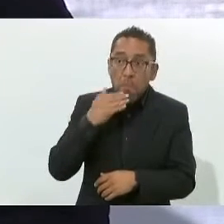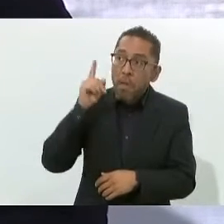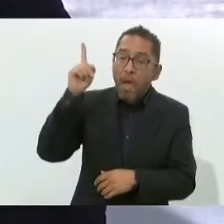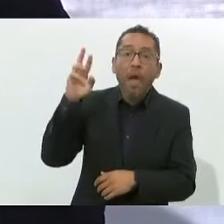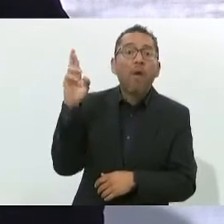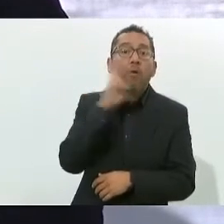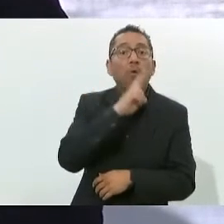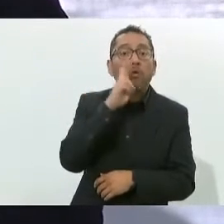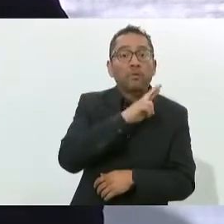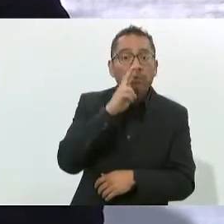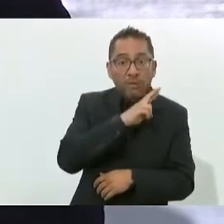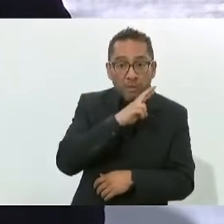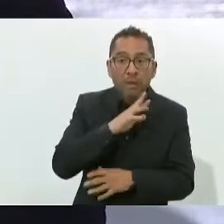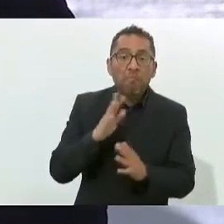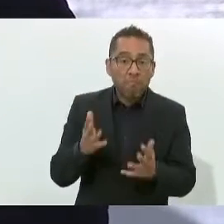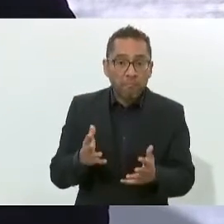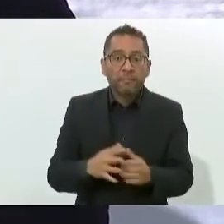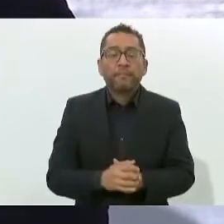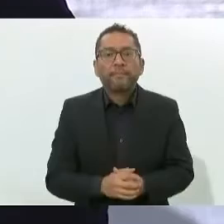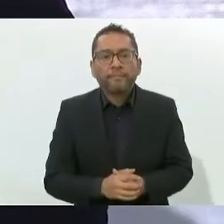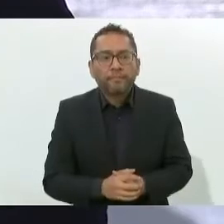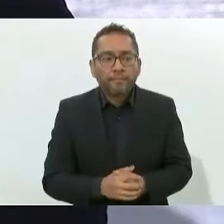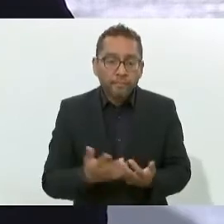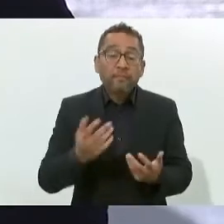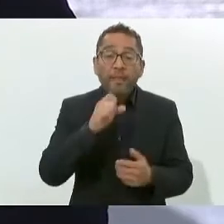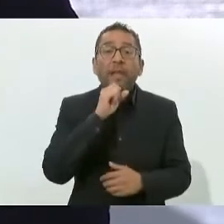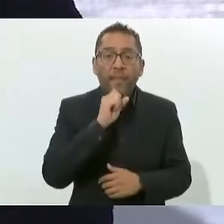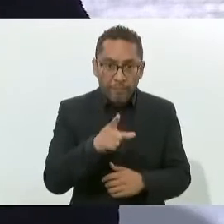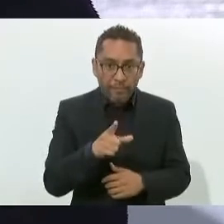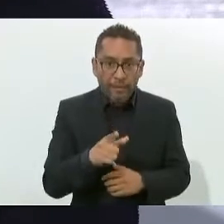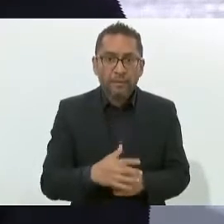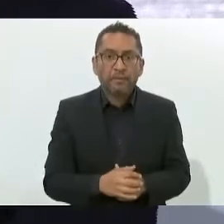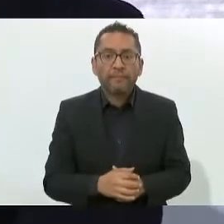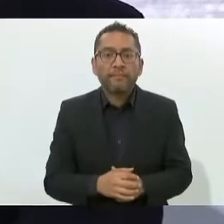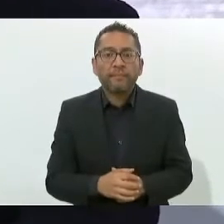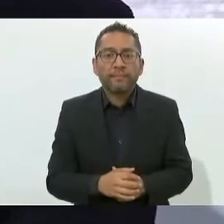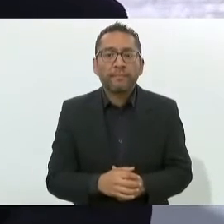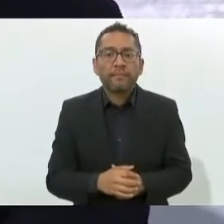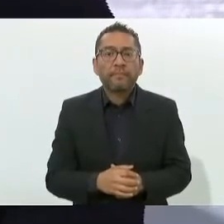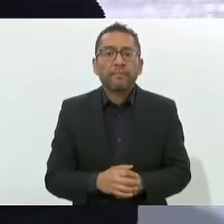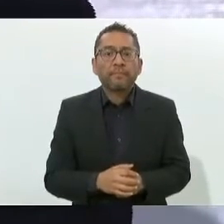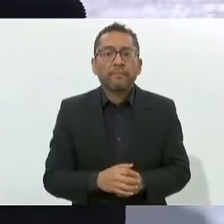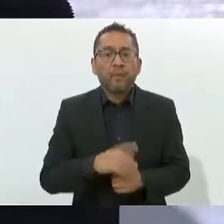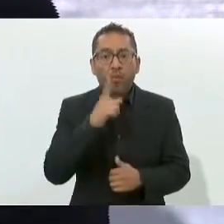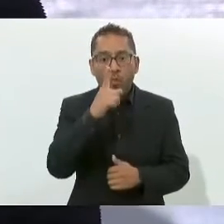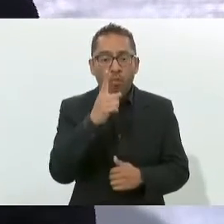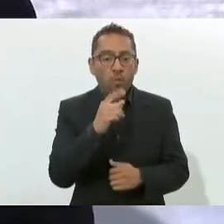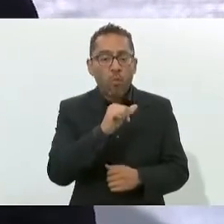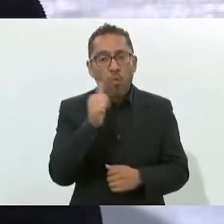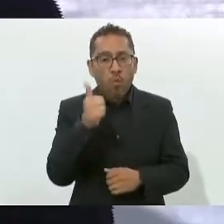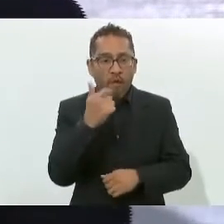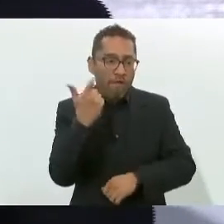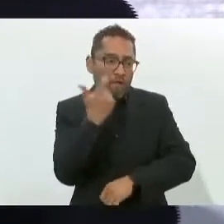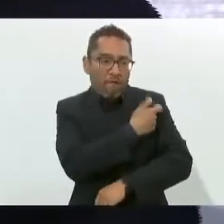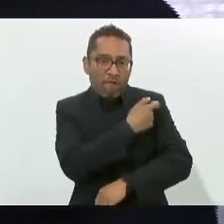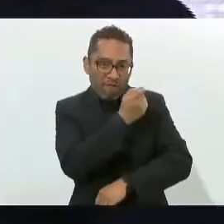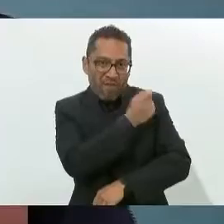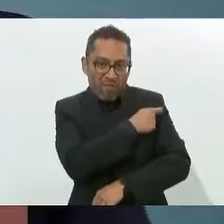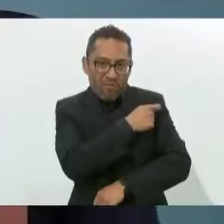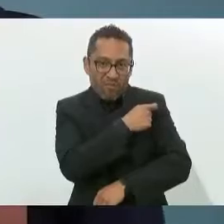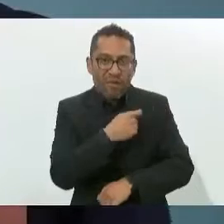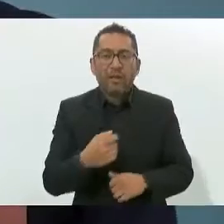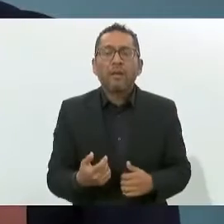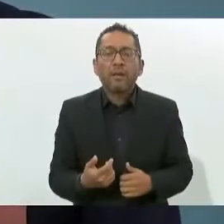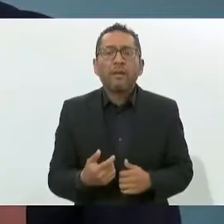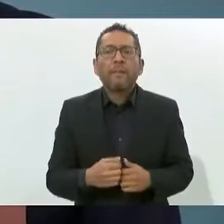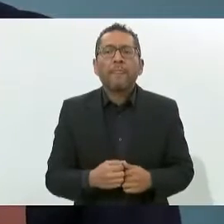Rusia. Y también vamos a contar con una vacuna que